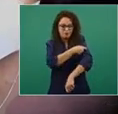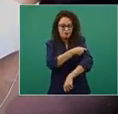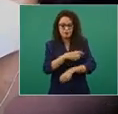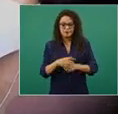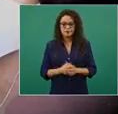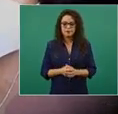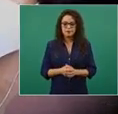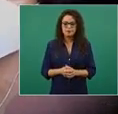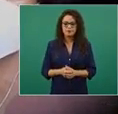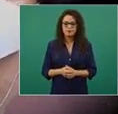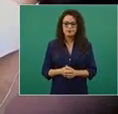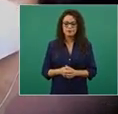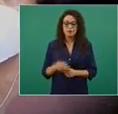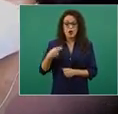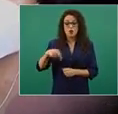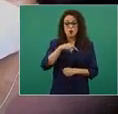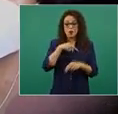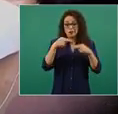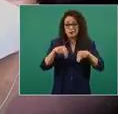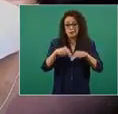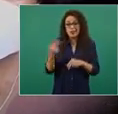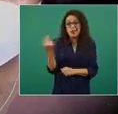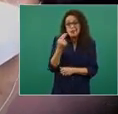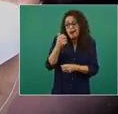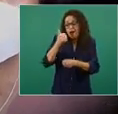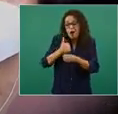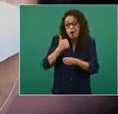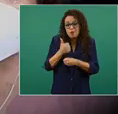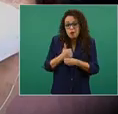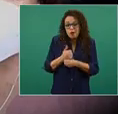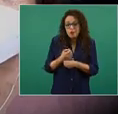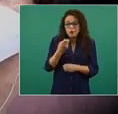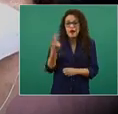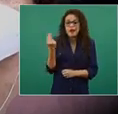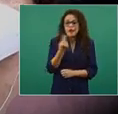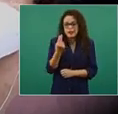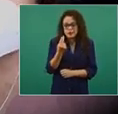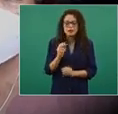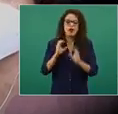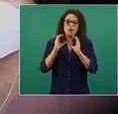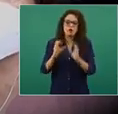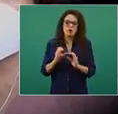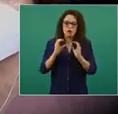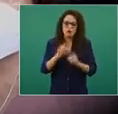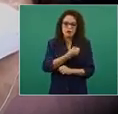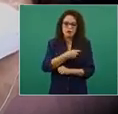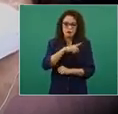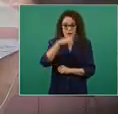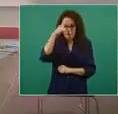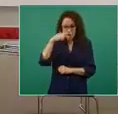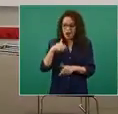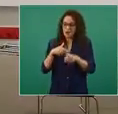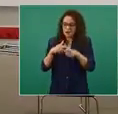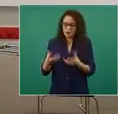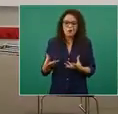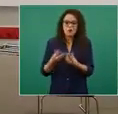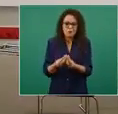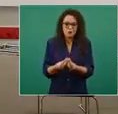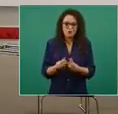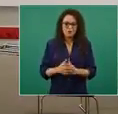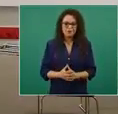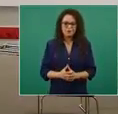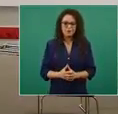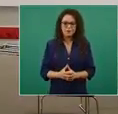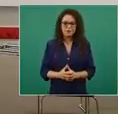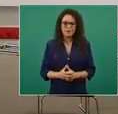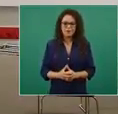Nuestros nietos nos necesitan, entonces tenemos que tratar de estar lo mejor posible para estar con ellos.